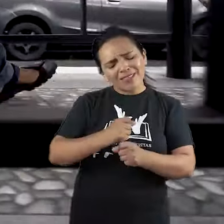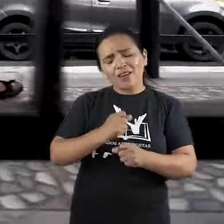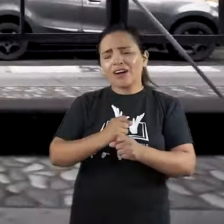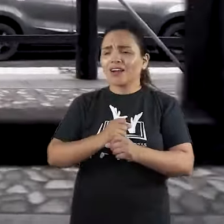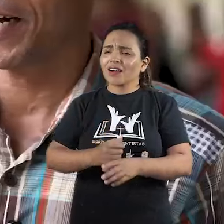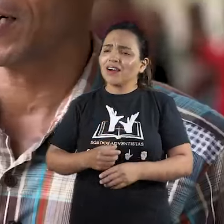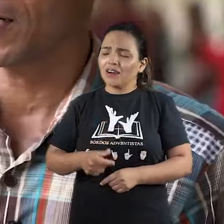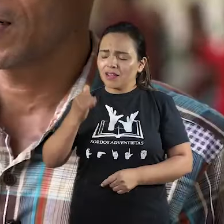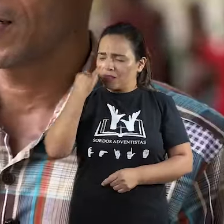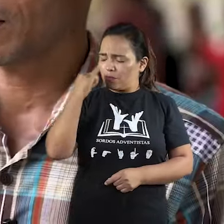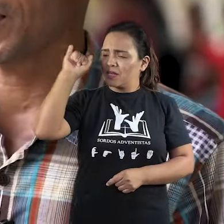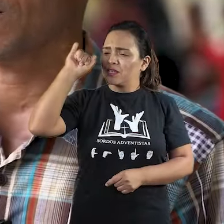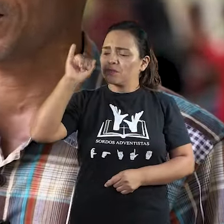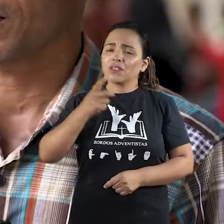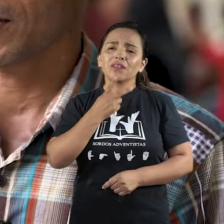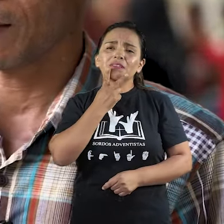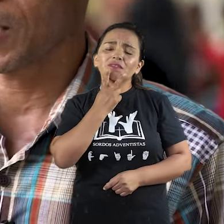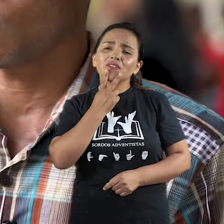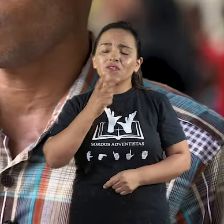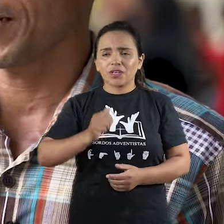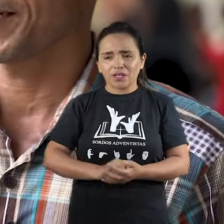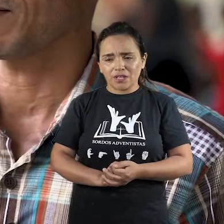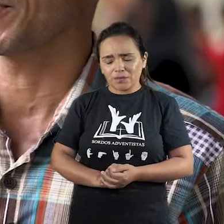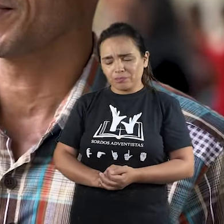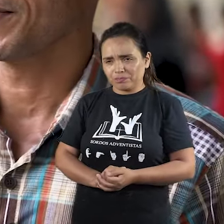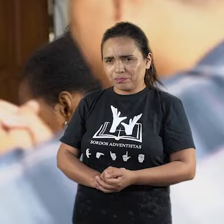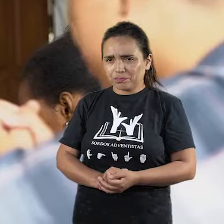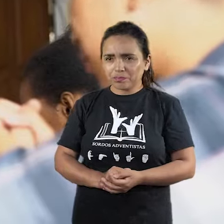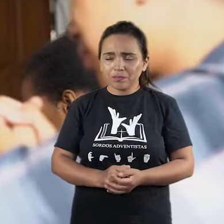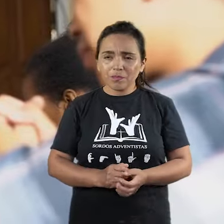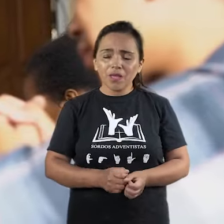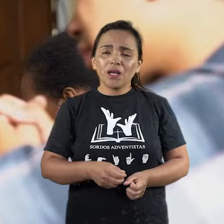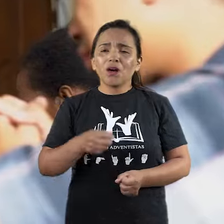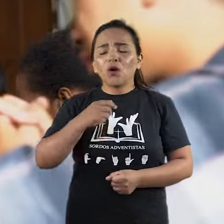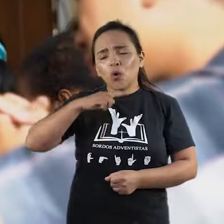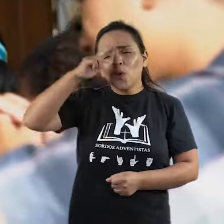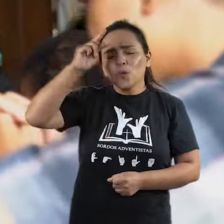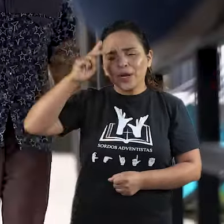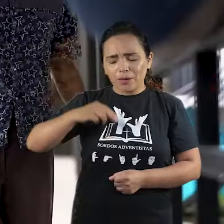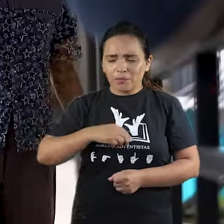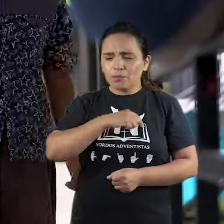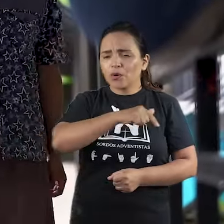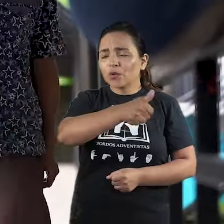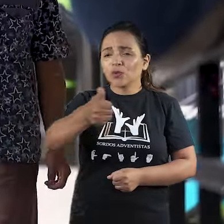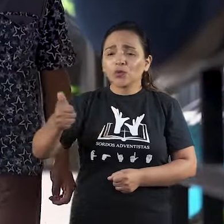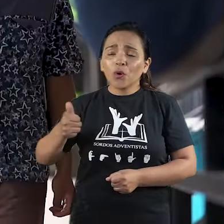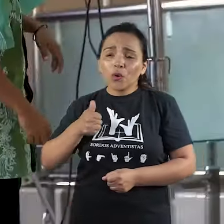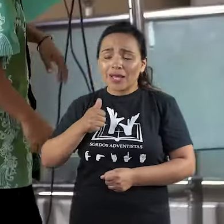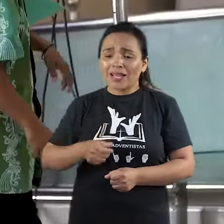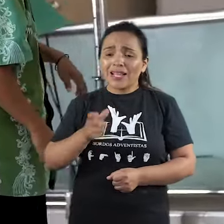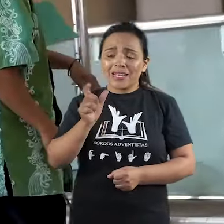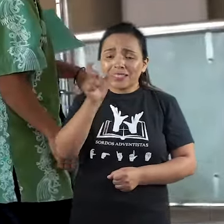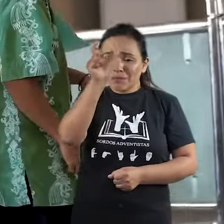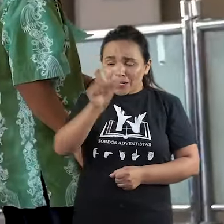los adventistas siempre están dispuestos a servirnos y a estar con nosotros. Por favor, ora por Mundari y por los miembros de la